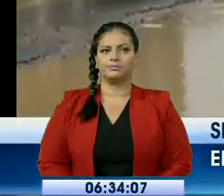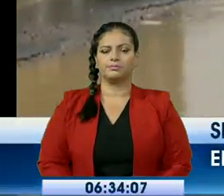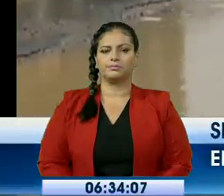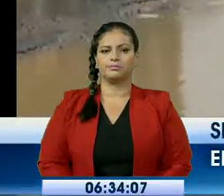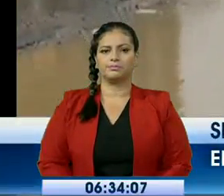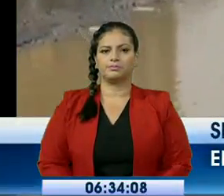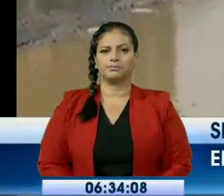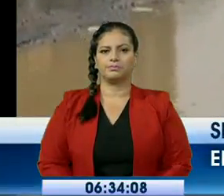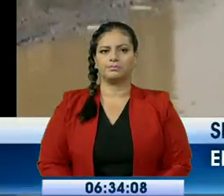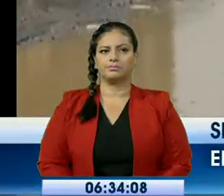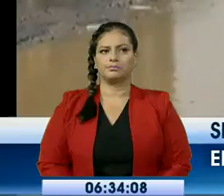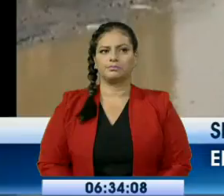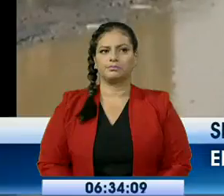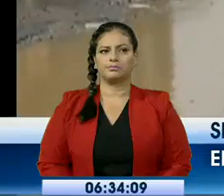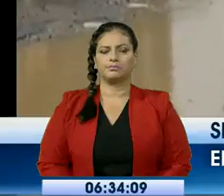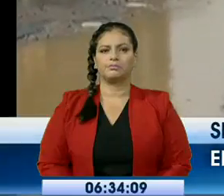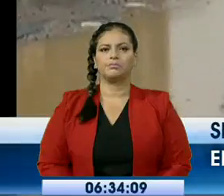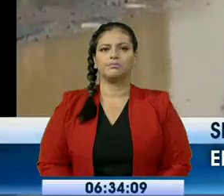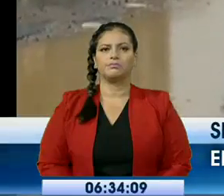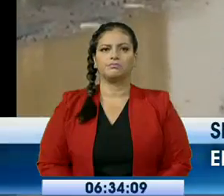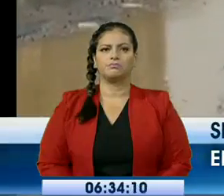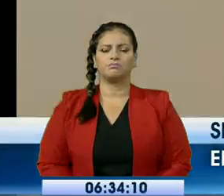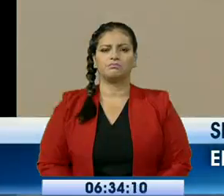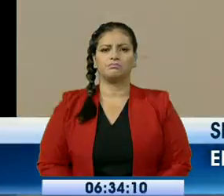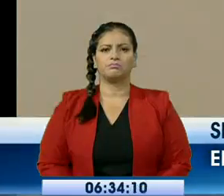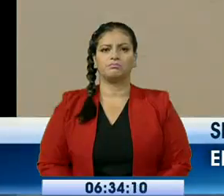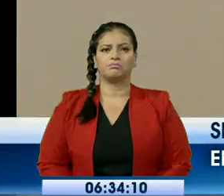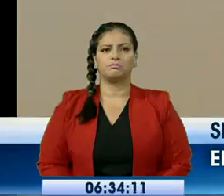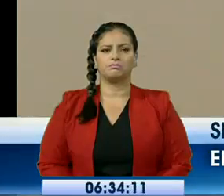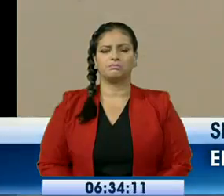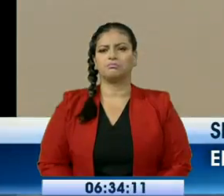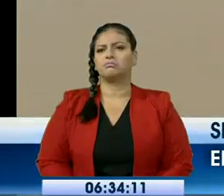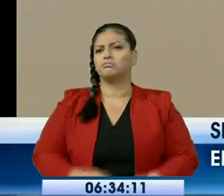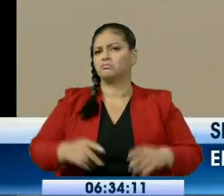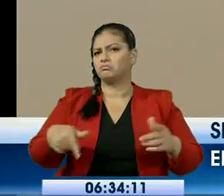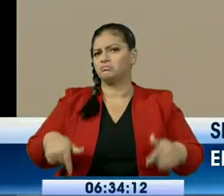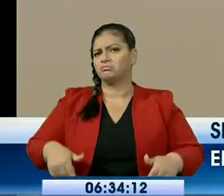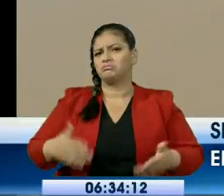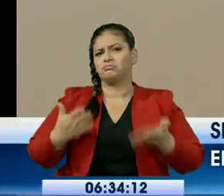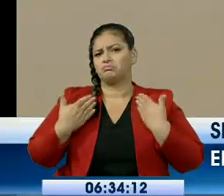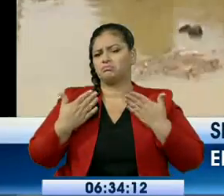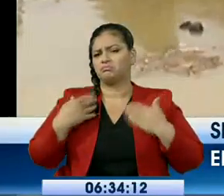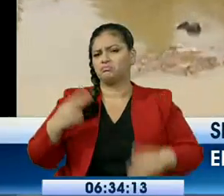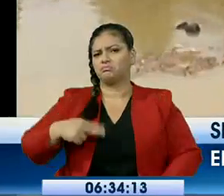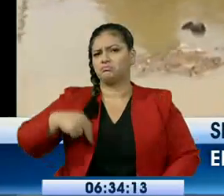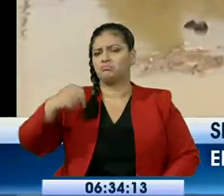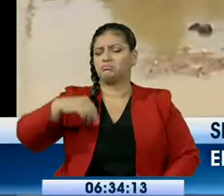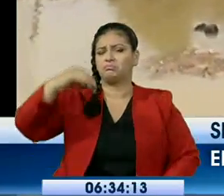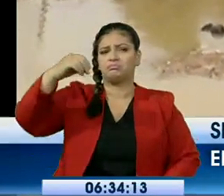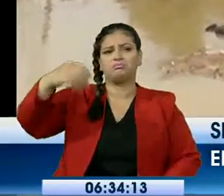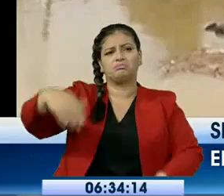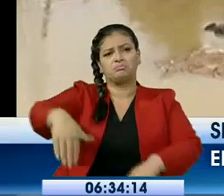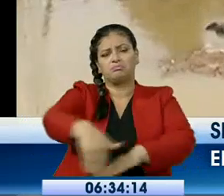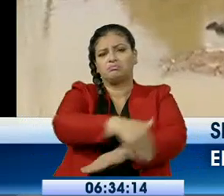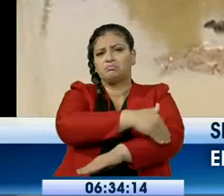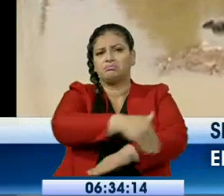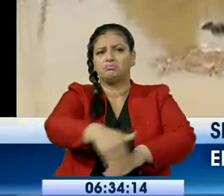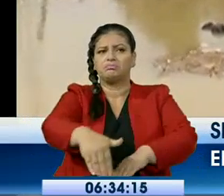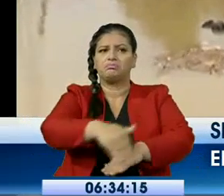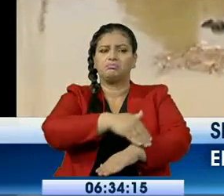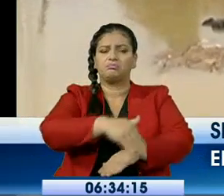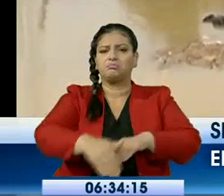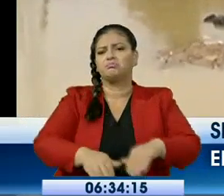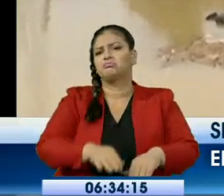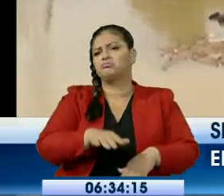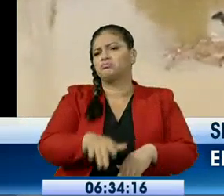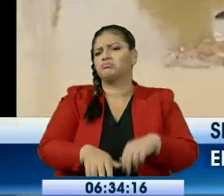Cuenta la gente que durante el verano suele ser costumbre observar diversas calles a través de las cuales transitan para entrar o salir a